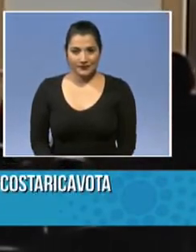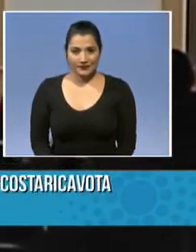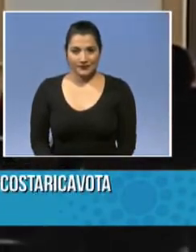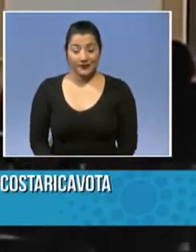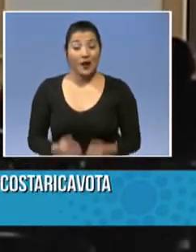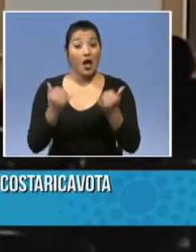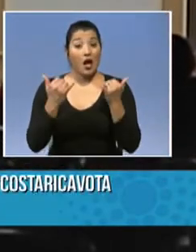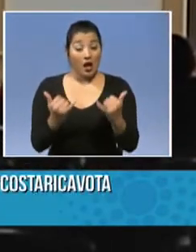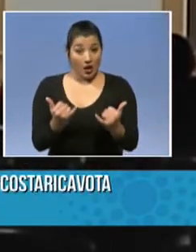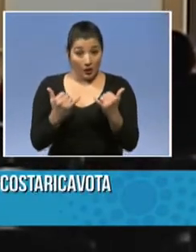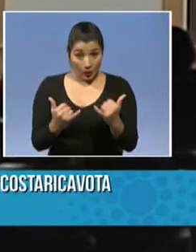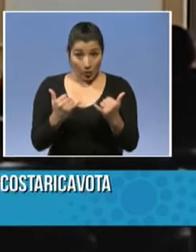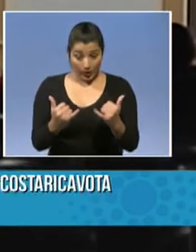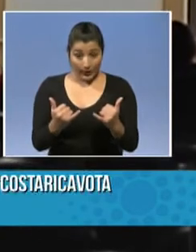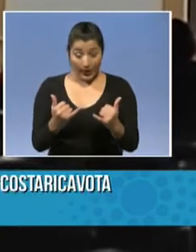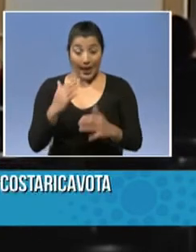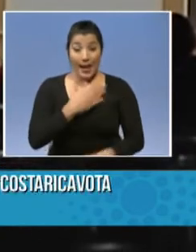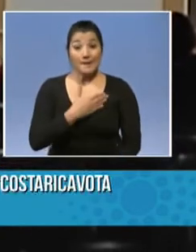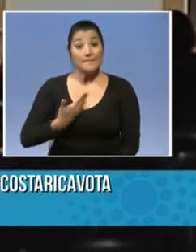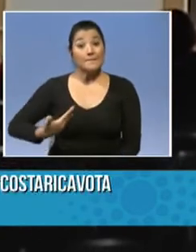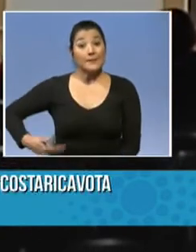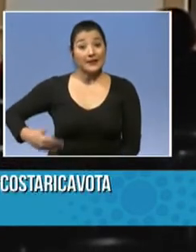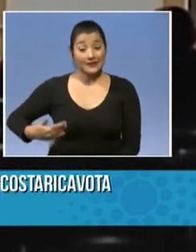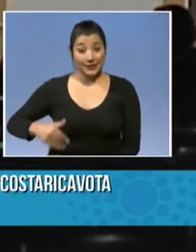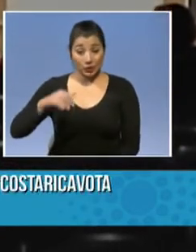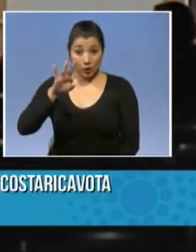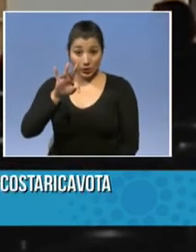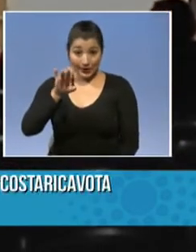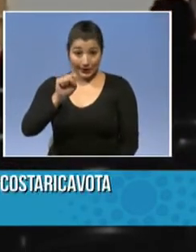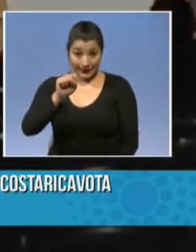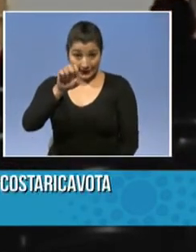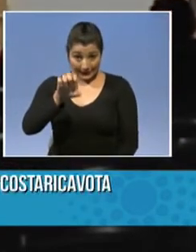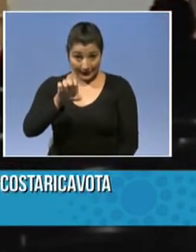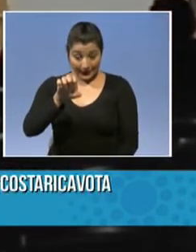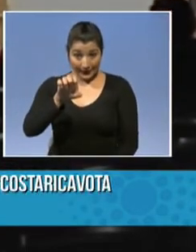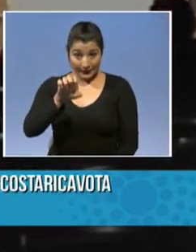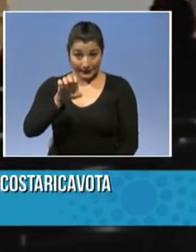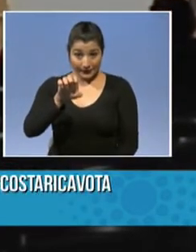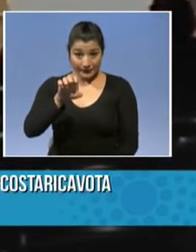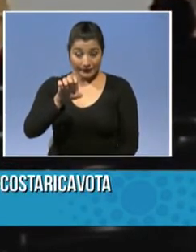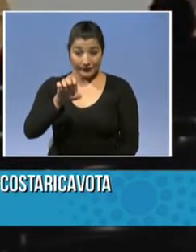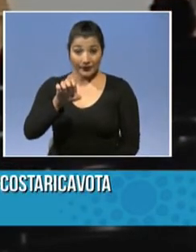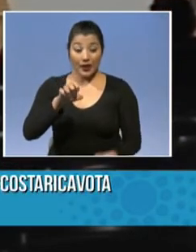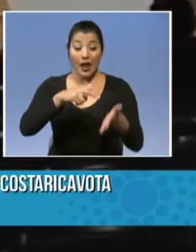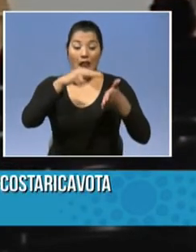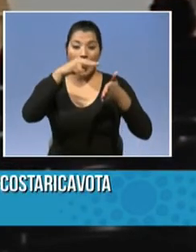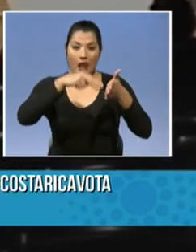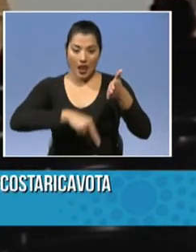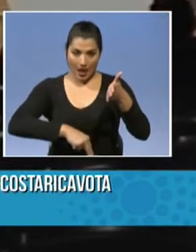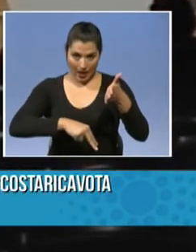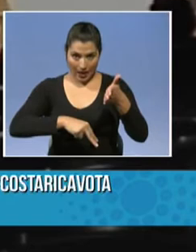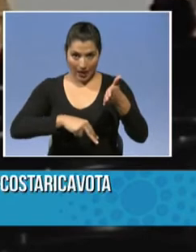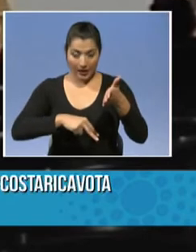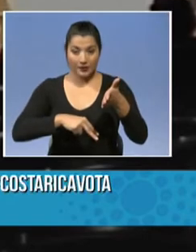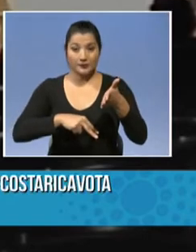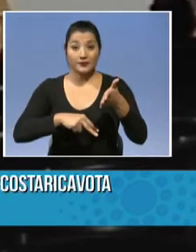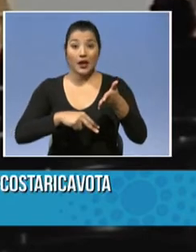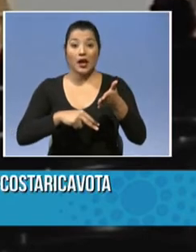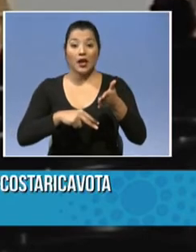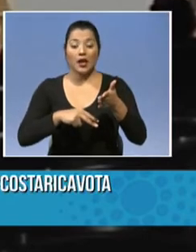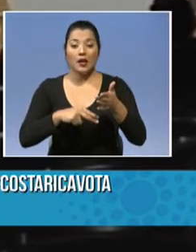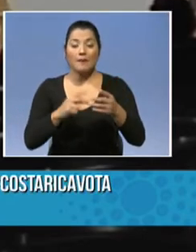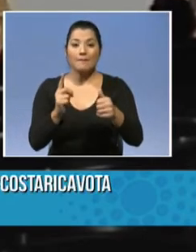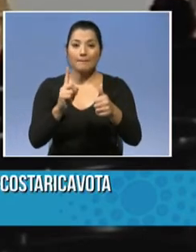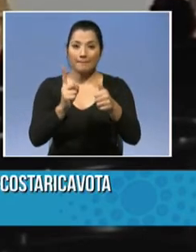De seguido, el señor presidente del Tribunal Supremo de Elecciones leerá el corte consolidado a nivel